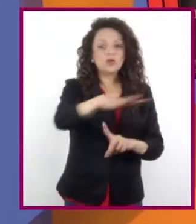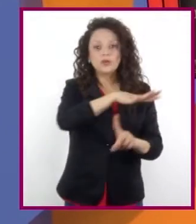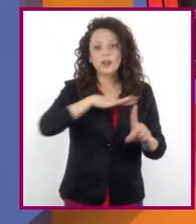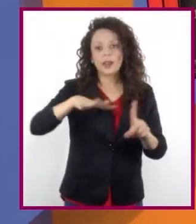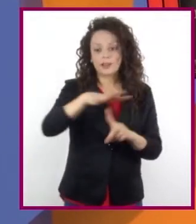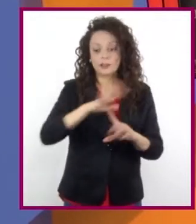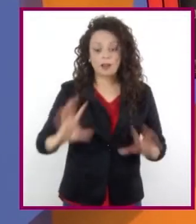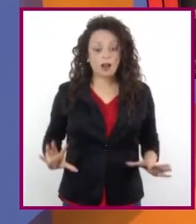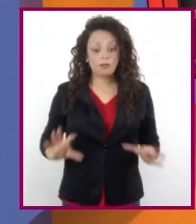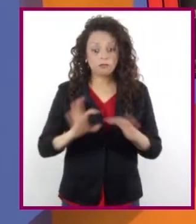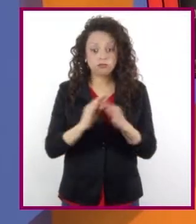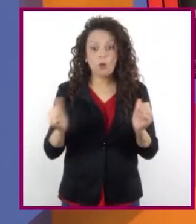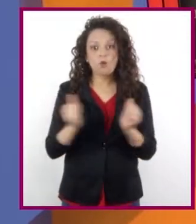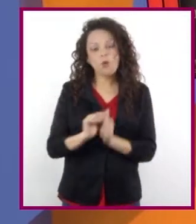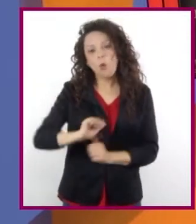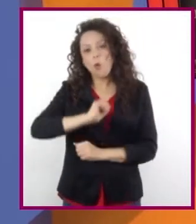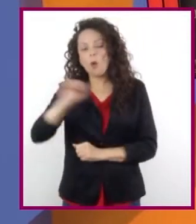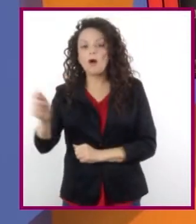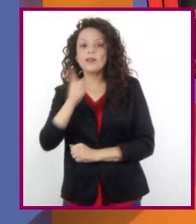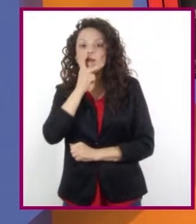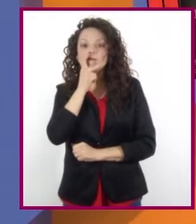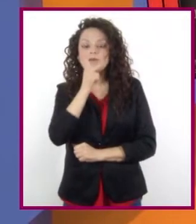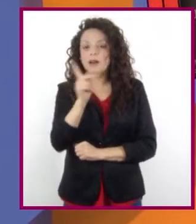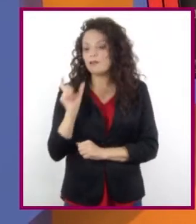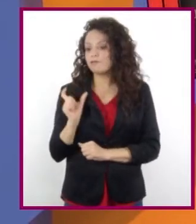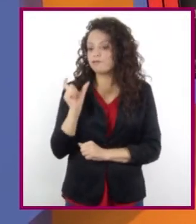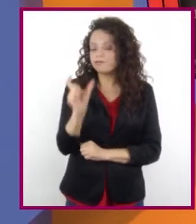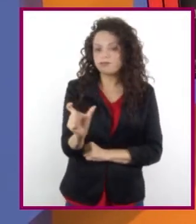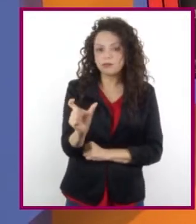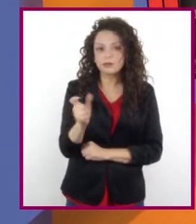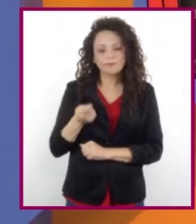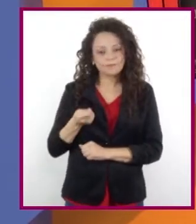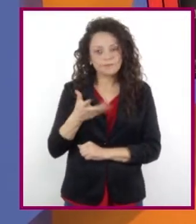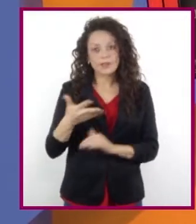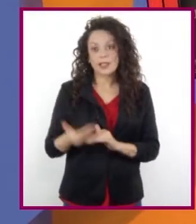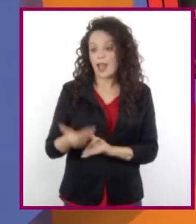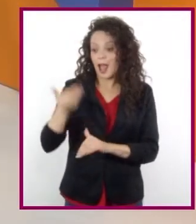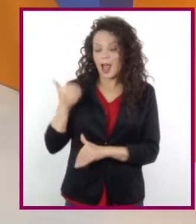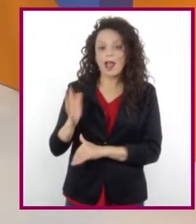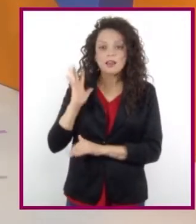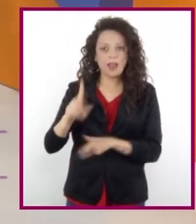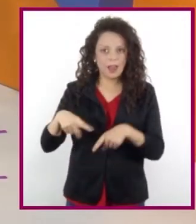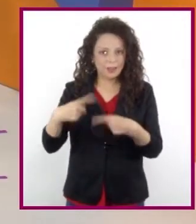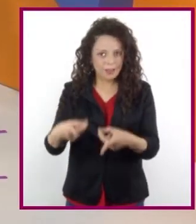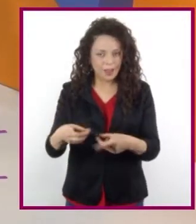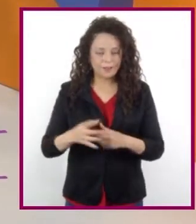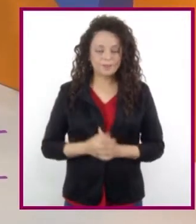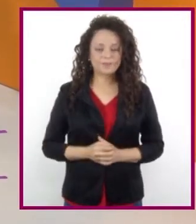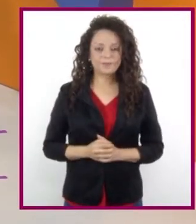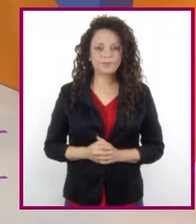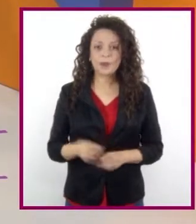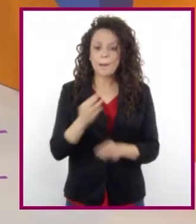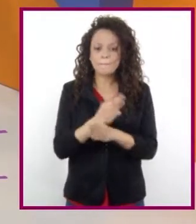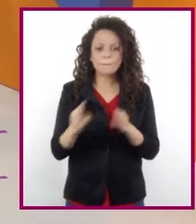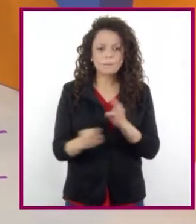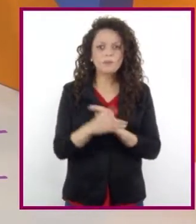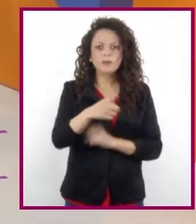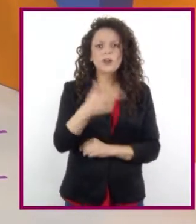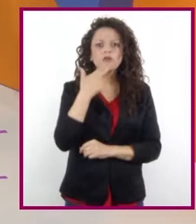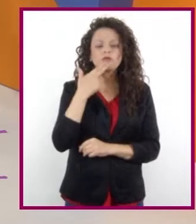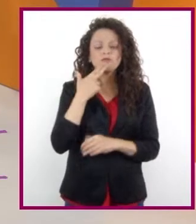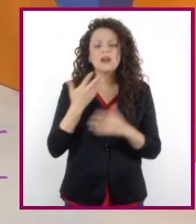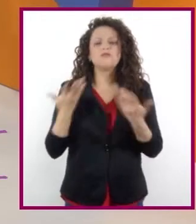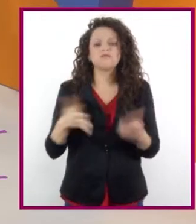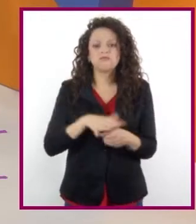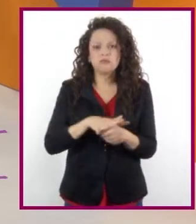en relación con otras palabras o términos que se han nombrado previamente. Los materiales que van a necesitar para